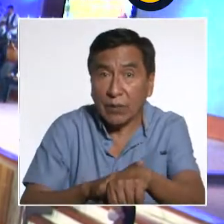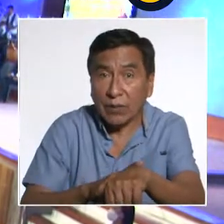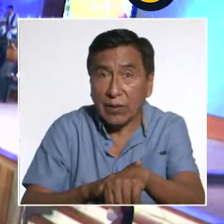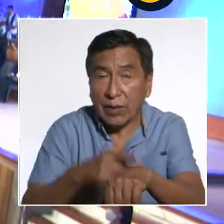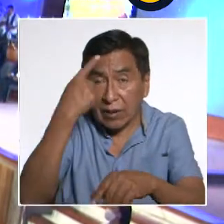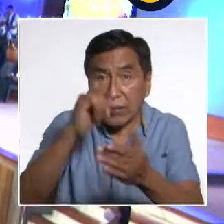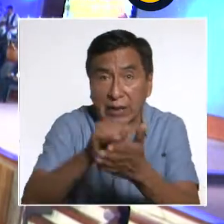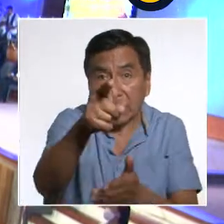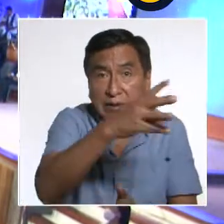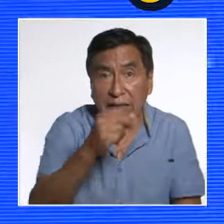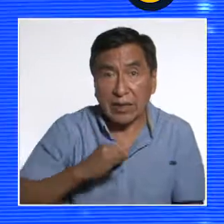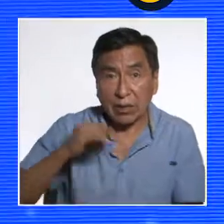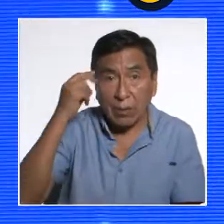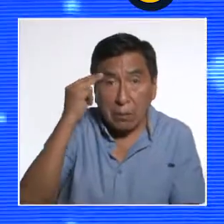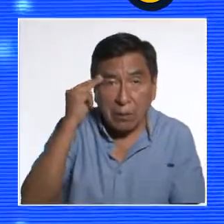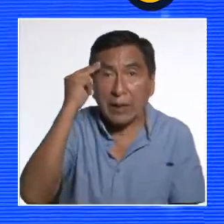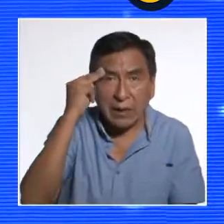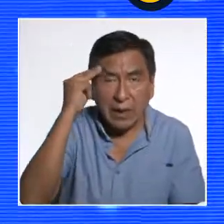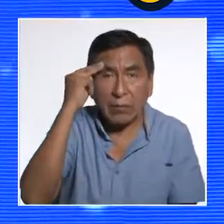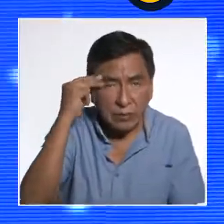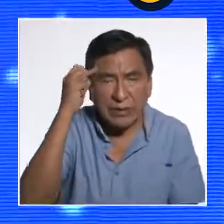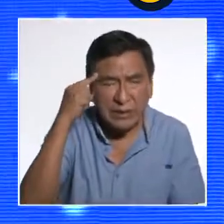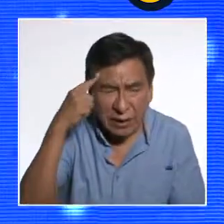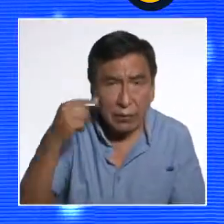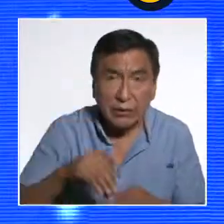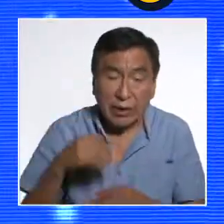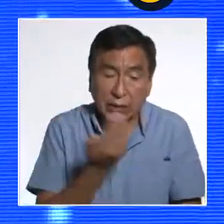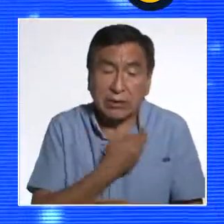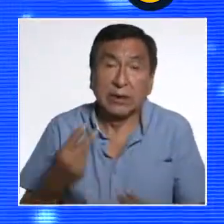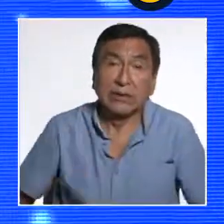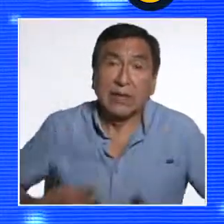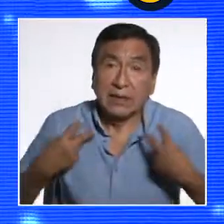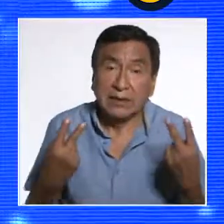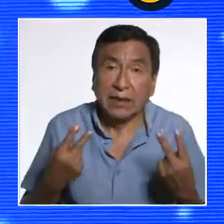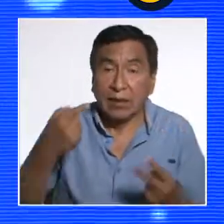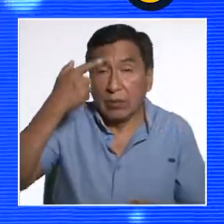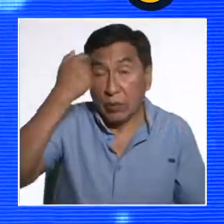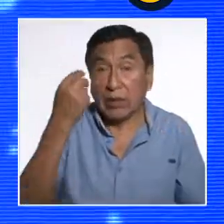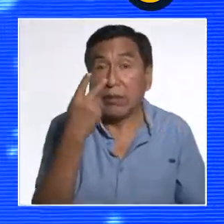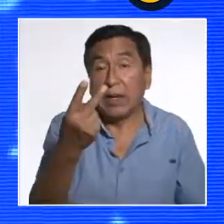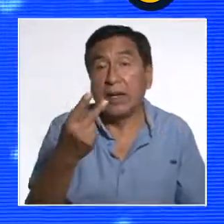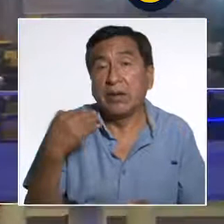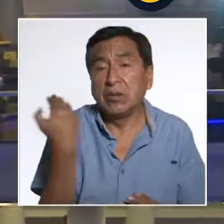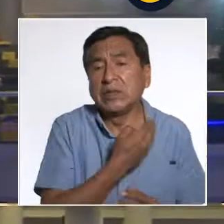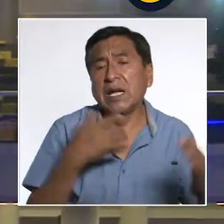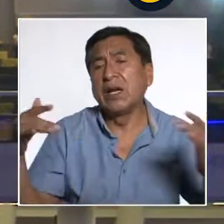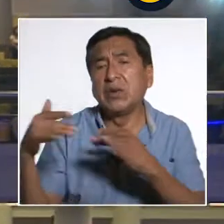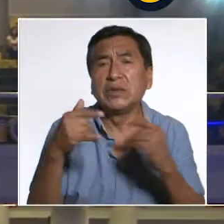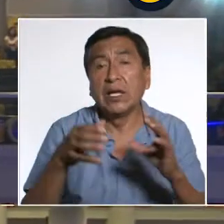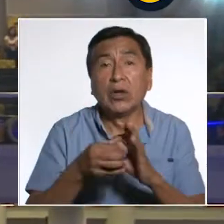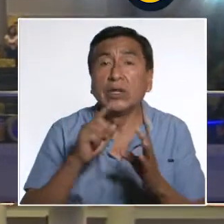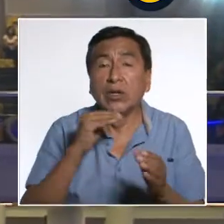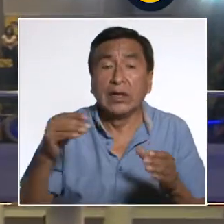para que usted y yo meditemos en nuestras vidas, Porque fíjese, nuestra lucha no es contra carne ni